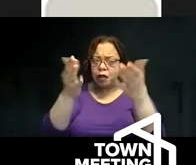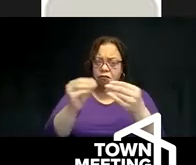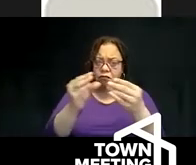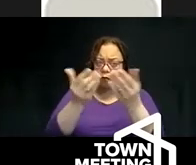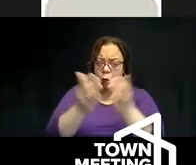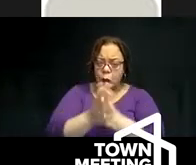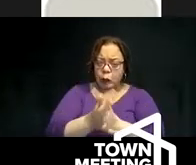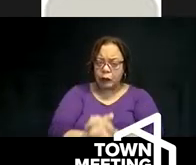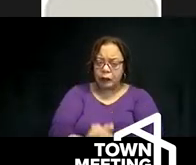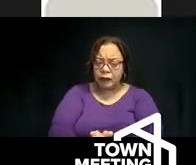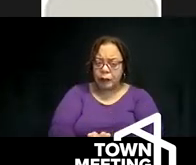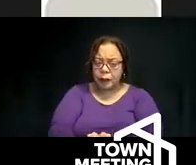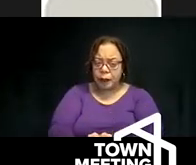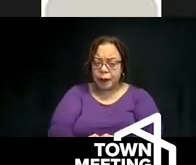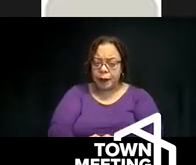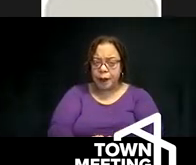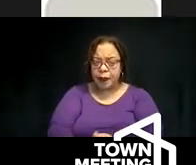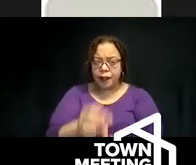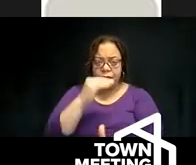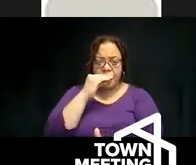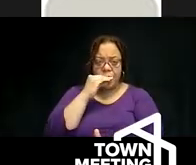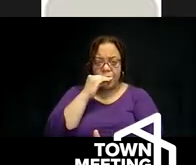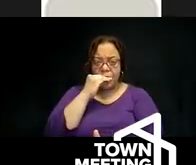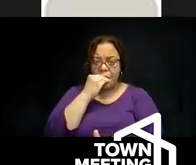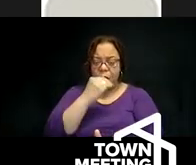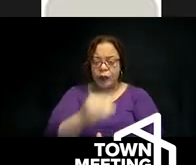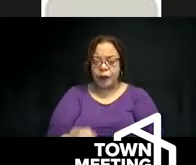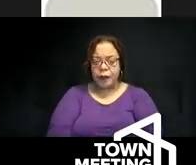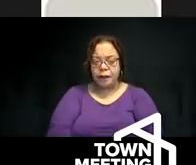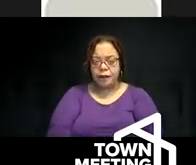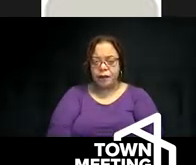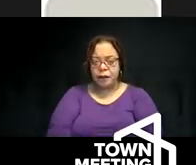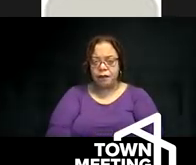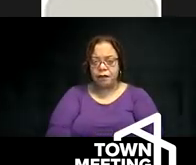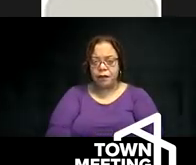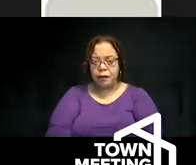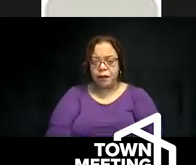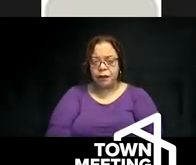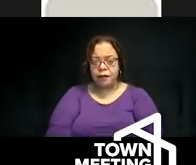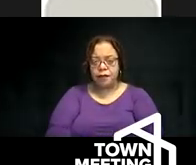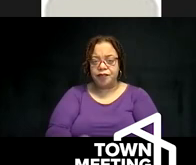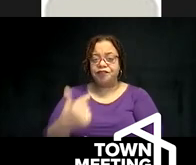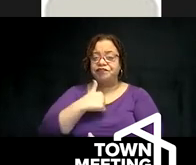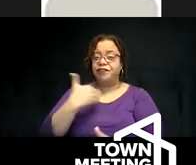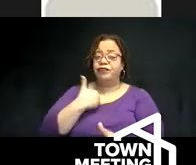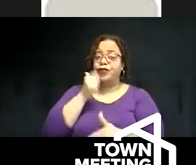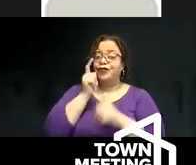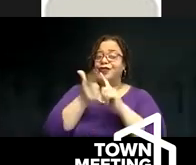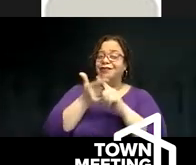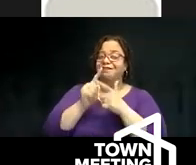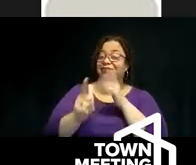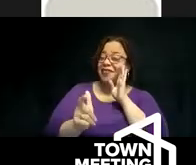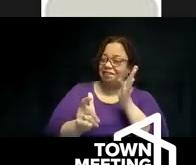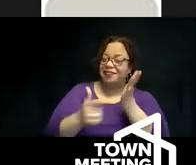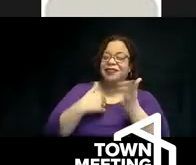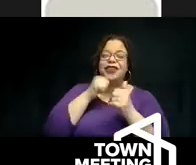Hola. Yo tengo una amiga que está en el estado de Arizona y recibió